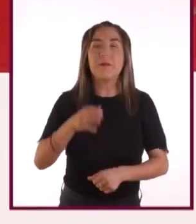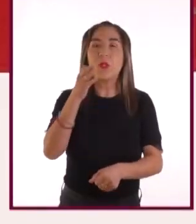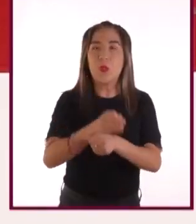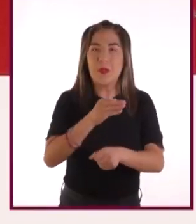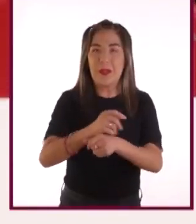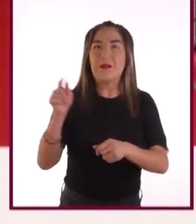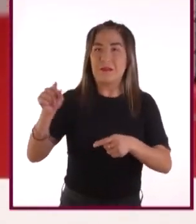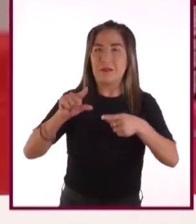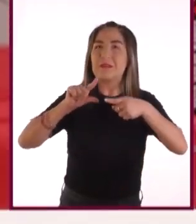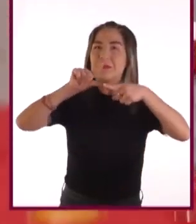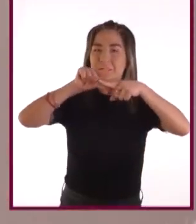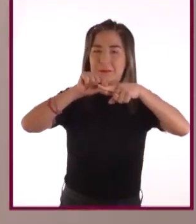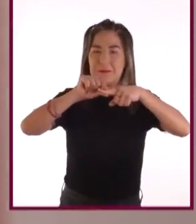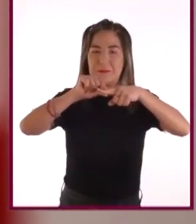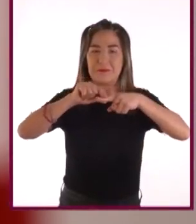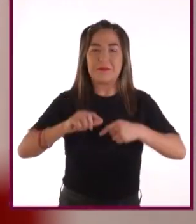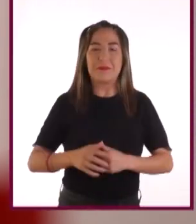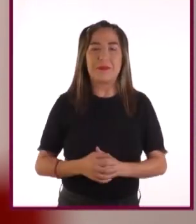Vamos a abrir el clip